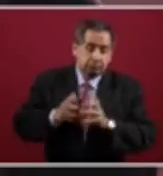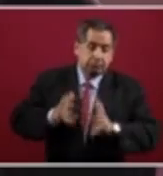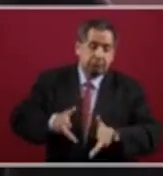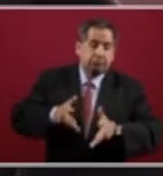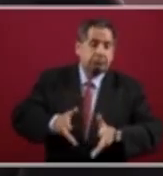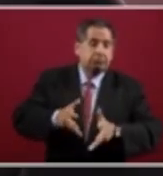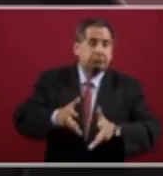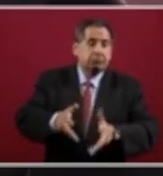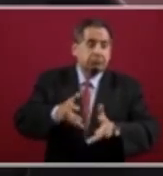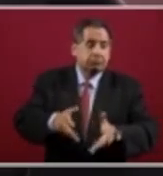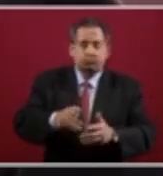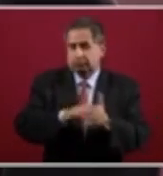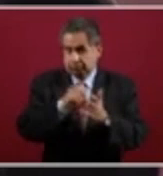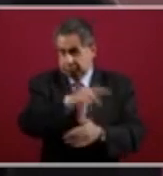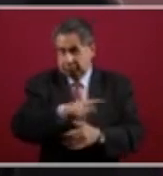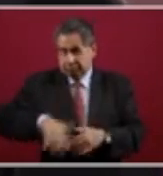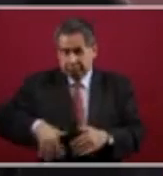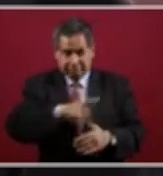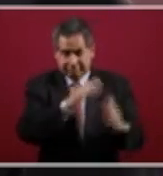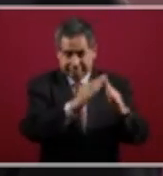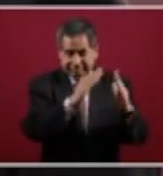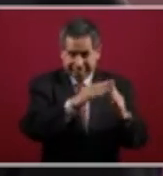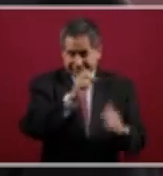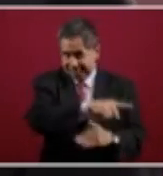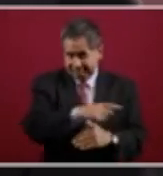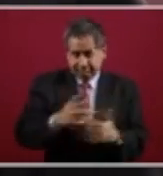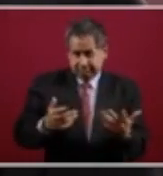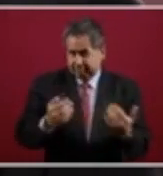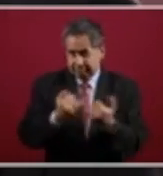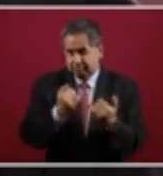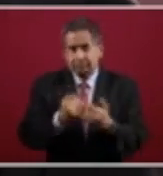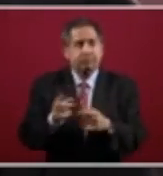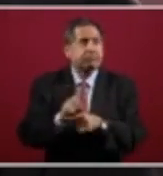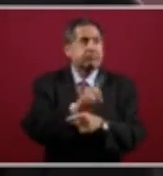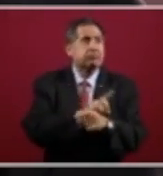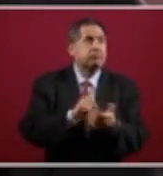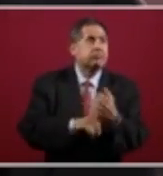casa es un ejemplo. Desde el